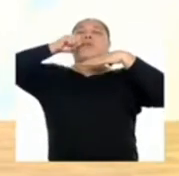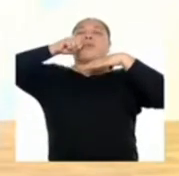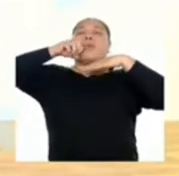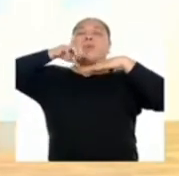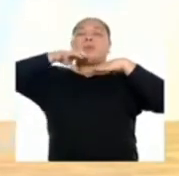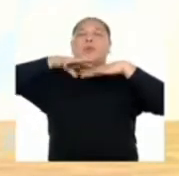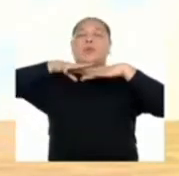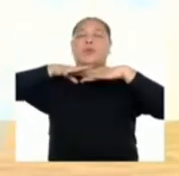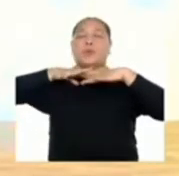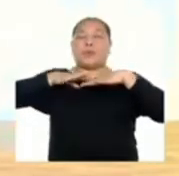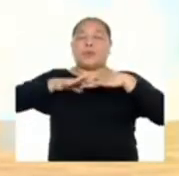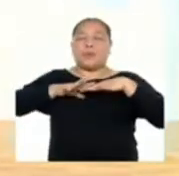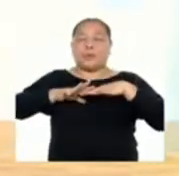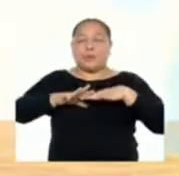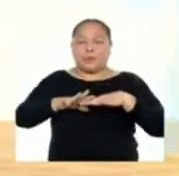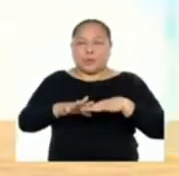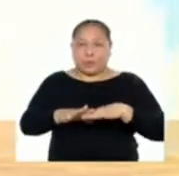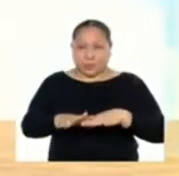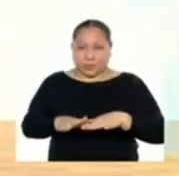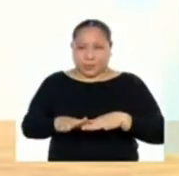Y boto, voy hasta abajo.